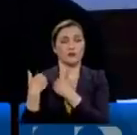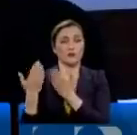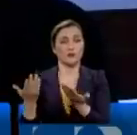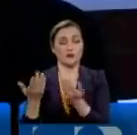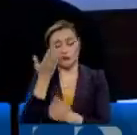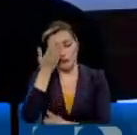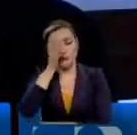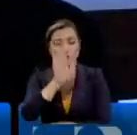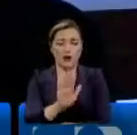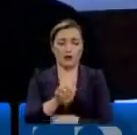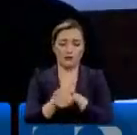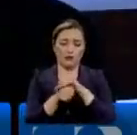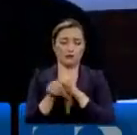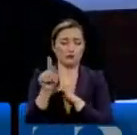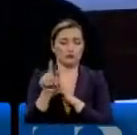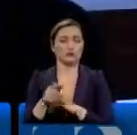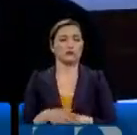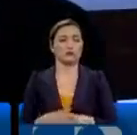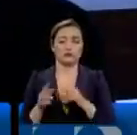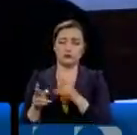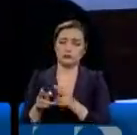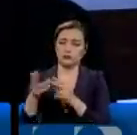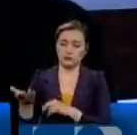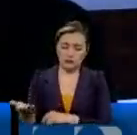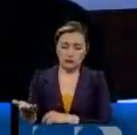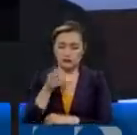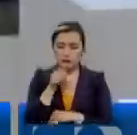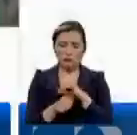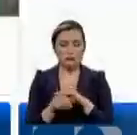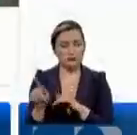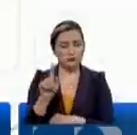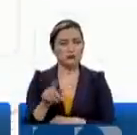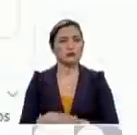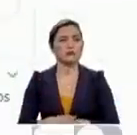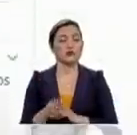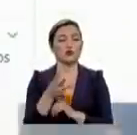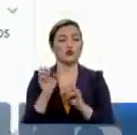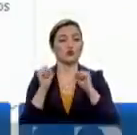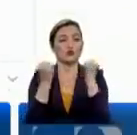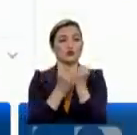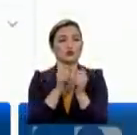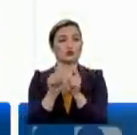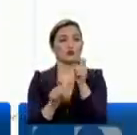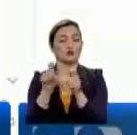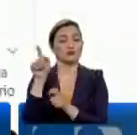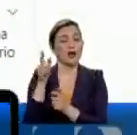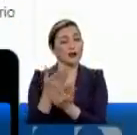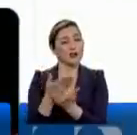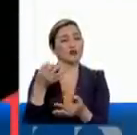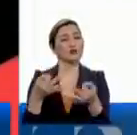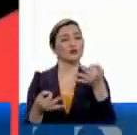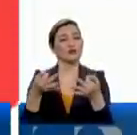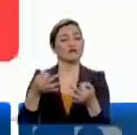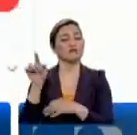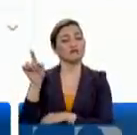esto y que no lo oculten más, a ella misma también, que no se oculte más. En redes sociales, varios usuarios exigen justicia